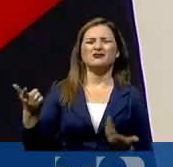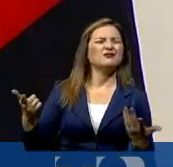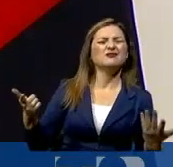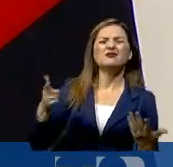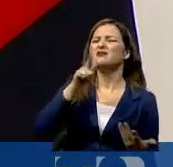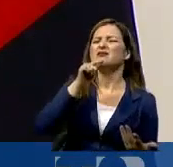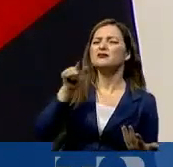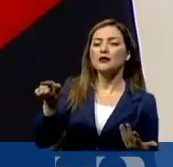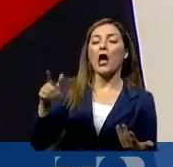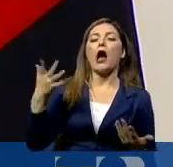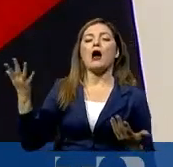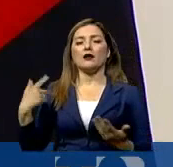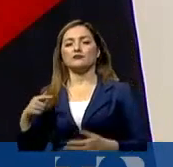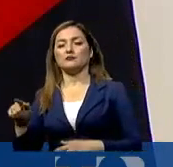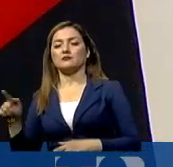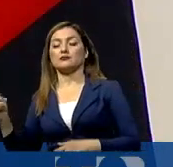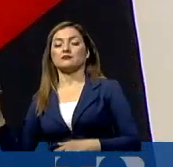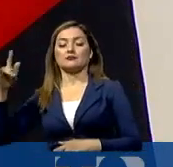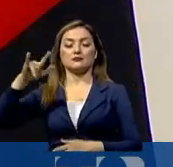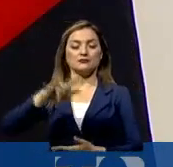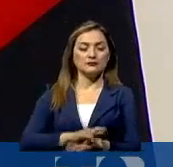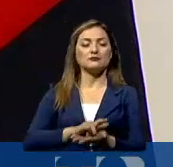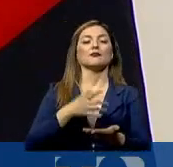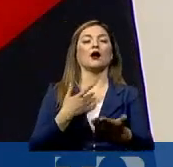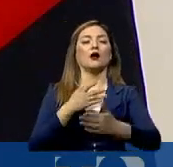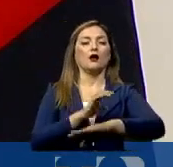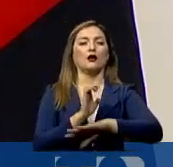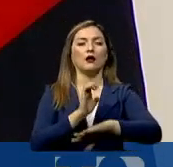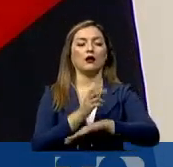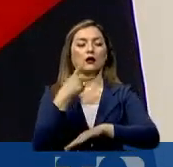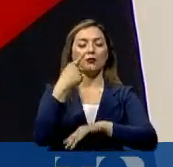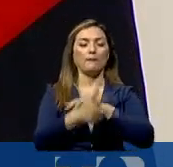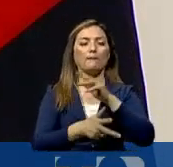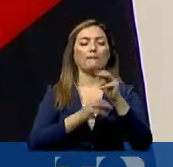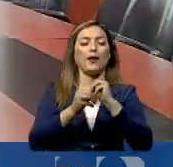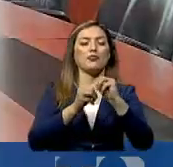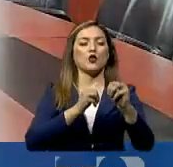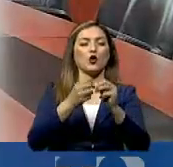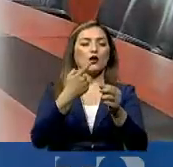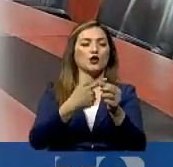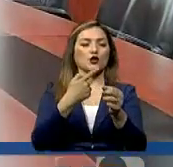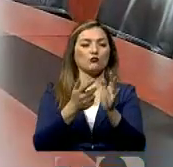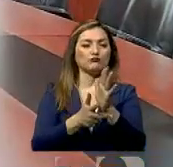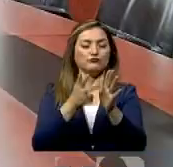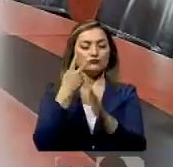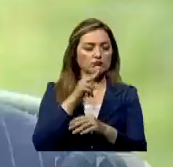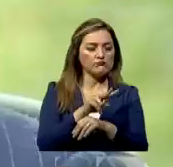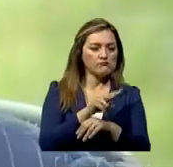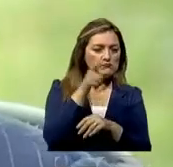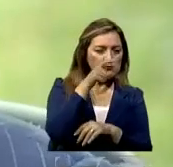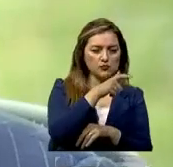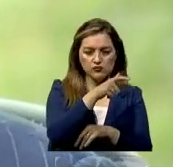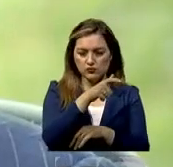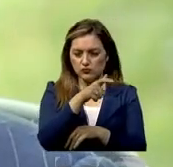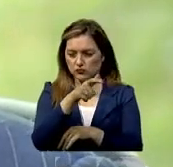en una suerte de observación de veeduría para garantizar la transparencia la veeduría fue contratada por los